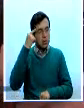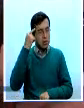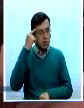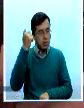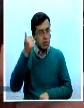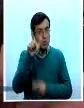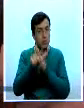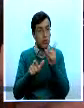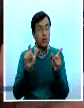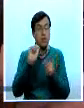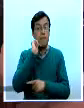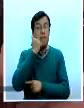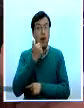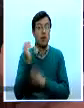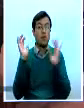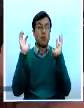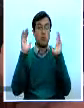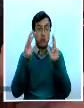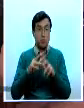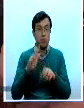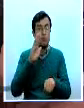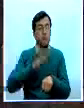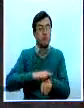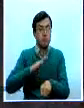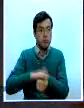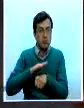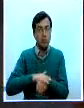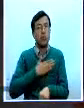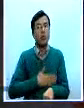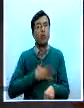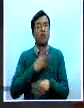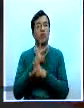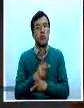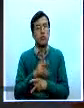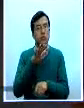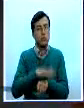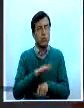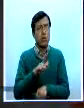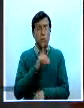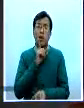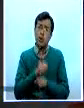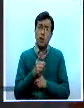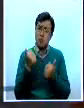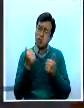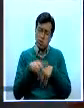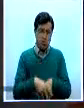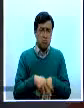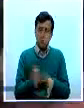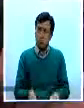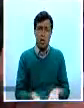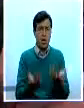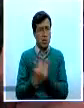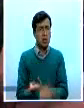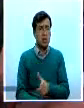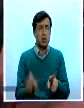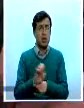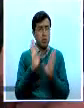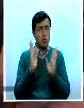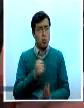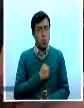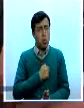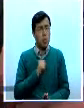quienes vayan a estar mañana en esto claro llevar a la cordura la tranquilidad y gastarse que es legítimo todo eso y todos somos ecuatorianos y este es